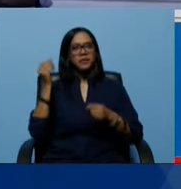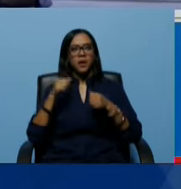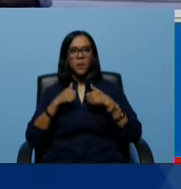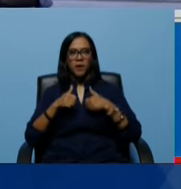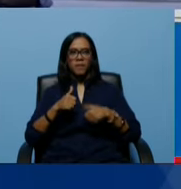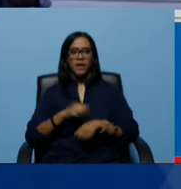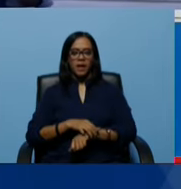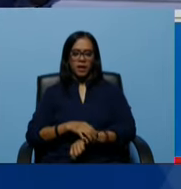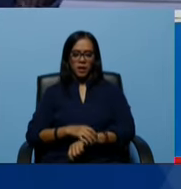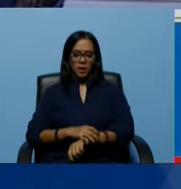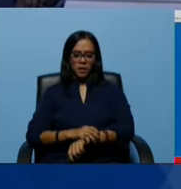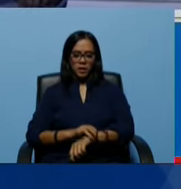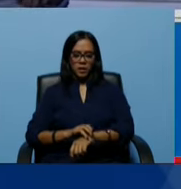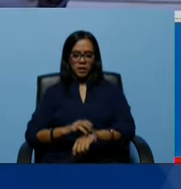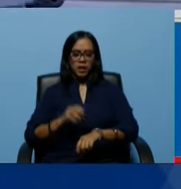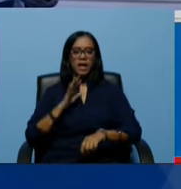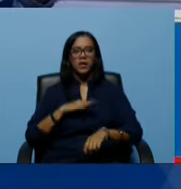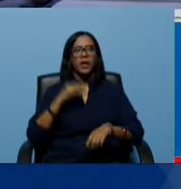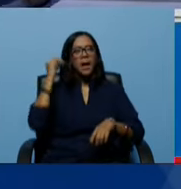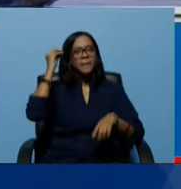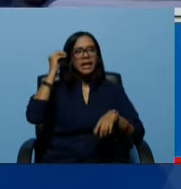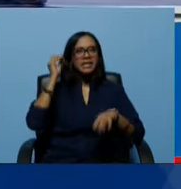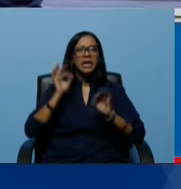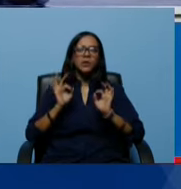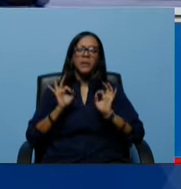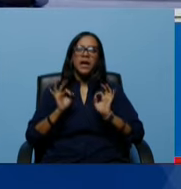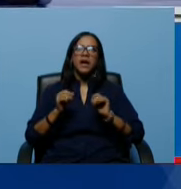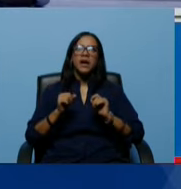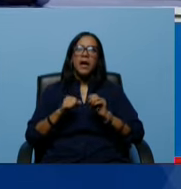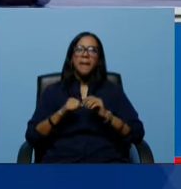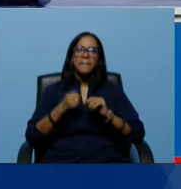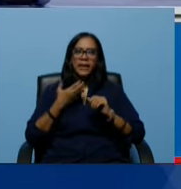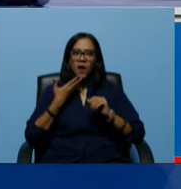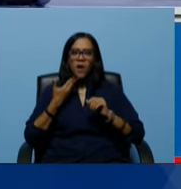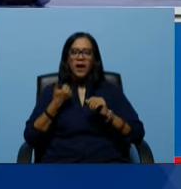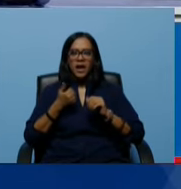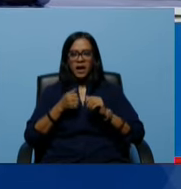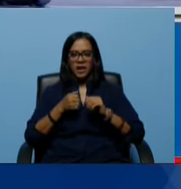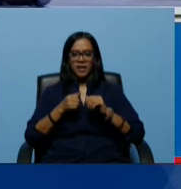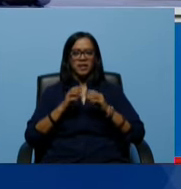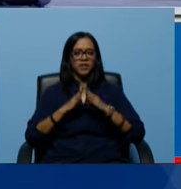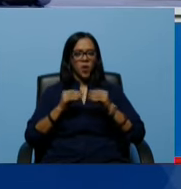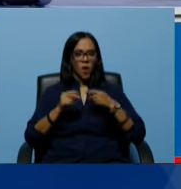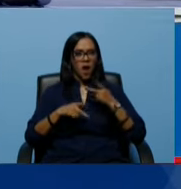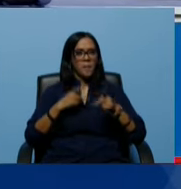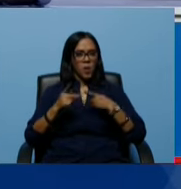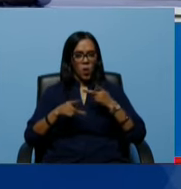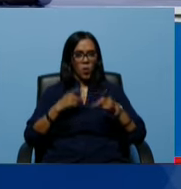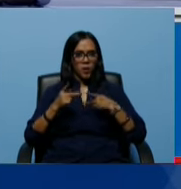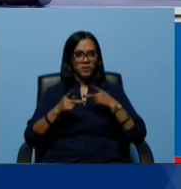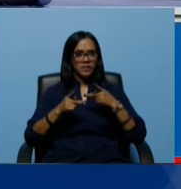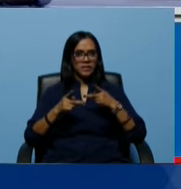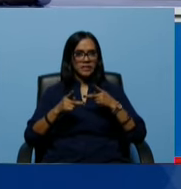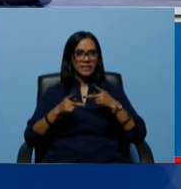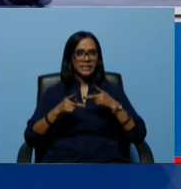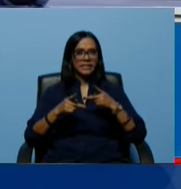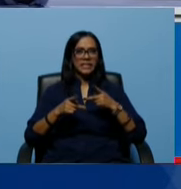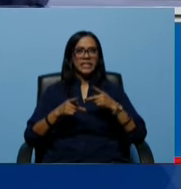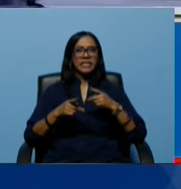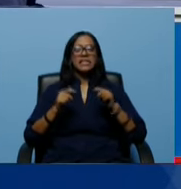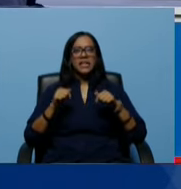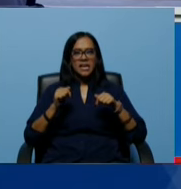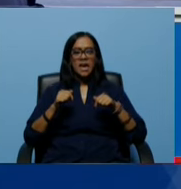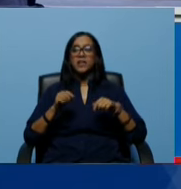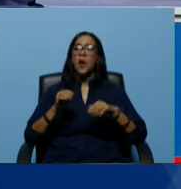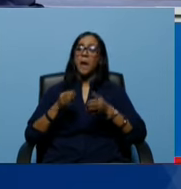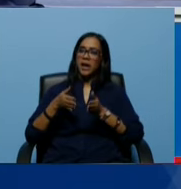estés pensando precisamente en mejorar todo el producto. Y esto va